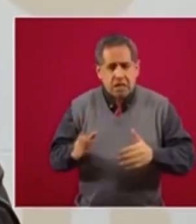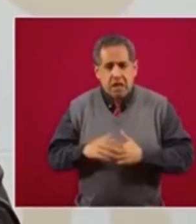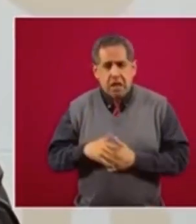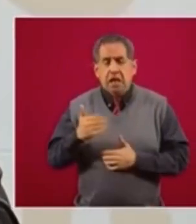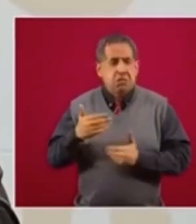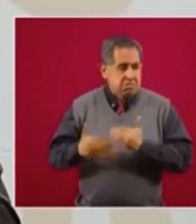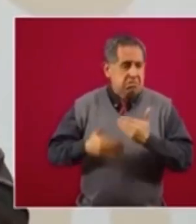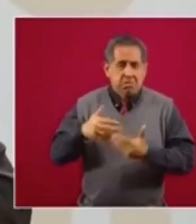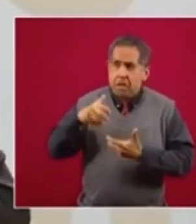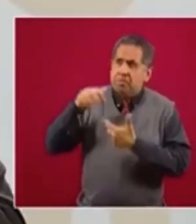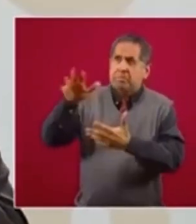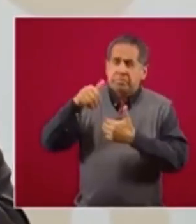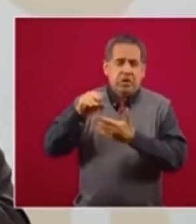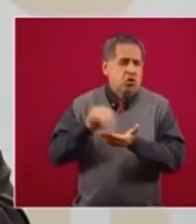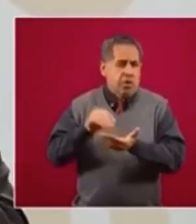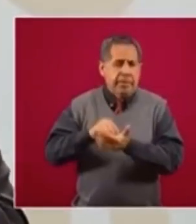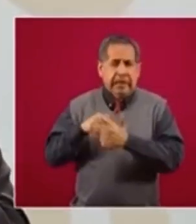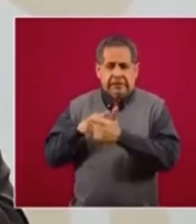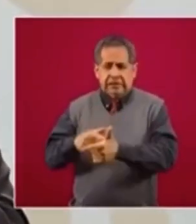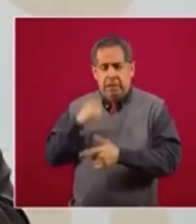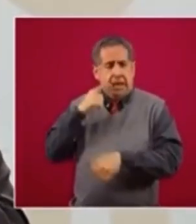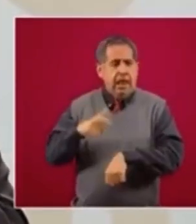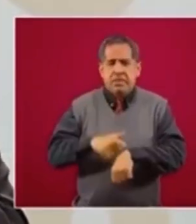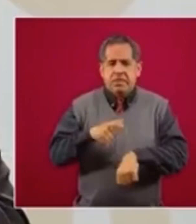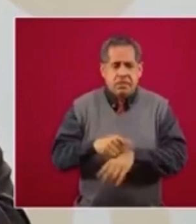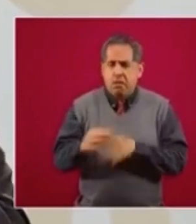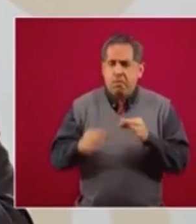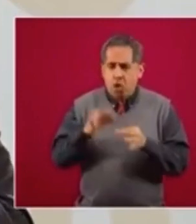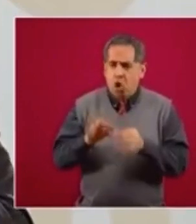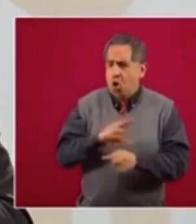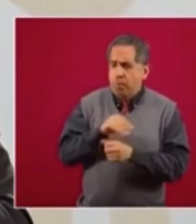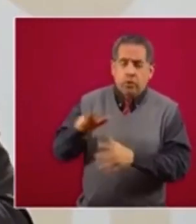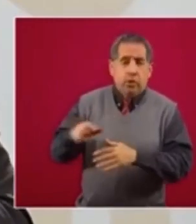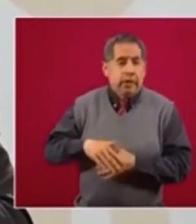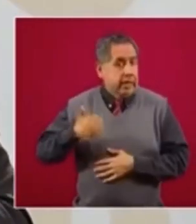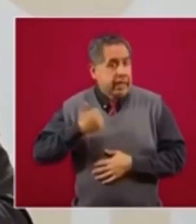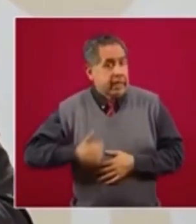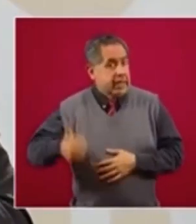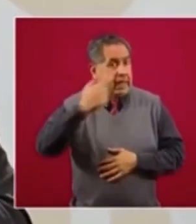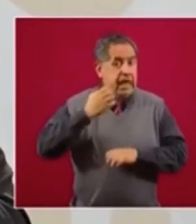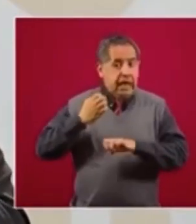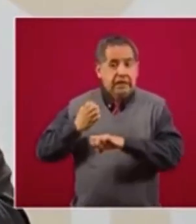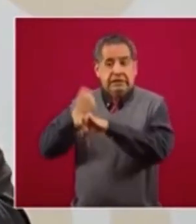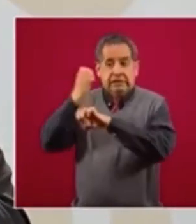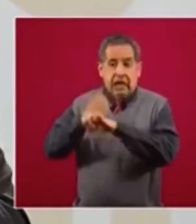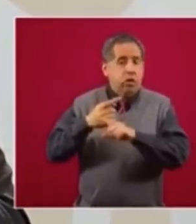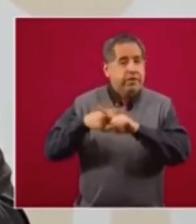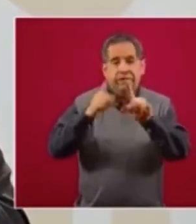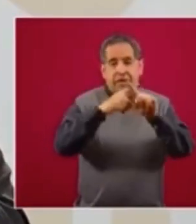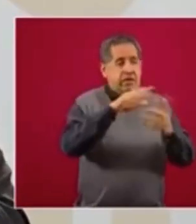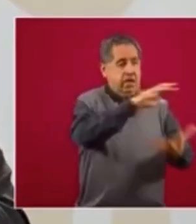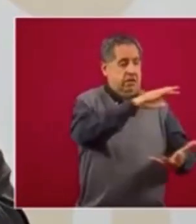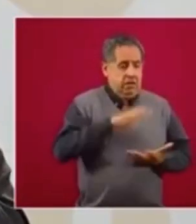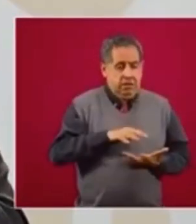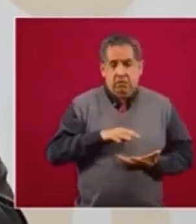continuaremos enviándolos para que lleguen en su totalidad. Cada estado tendrá una forma diferente de